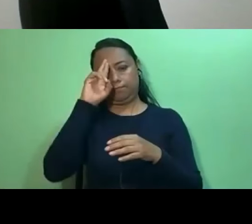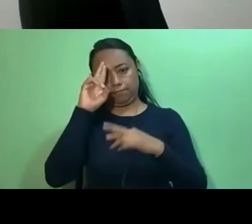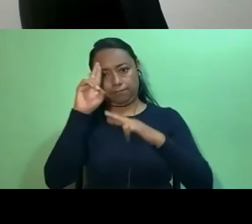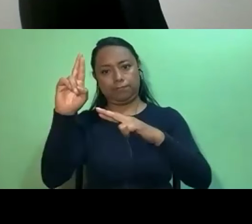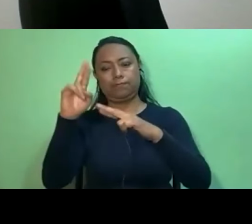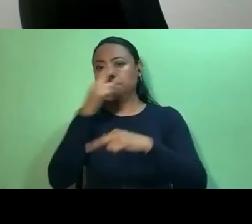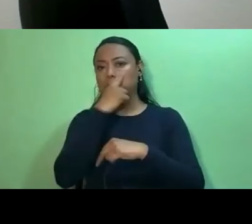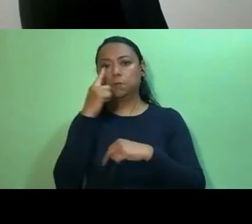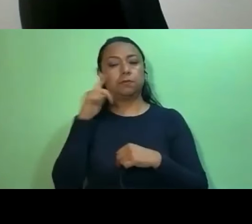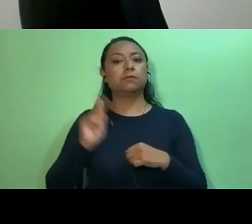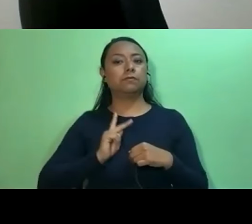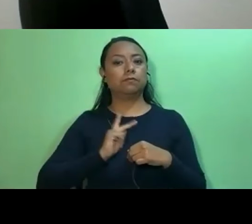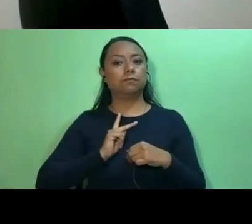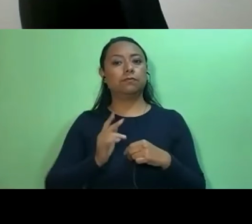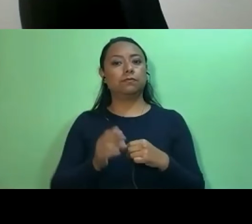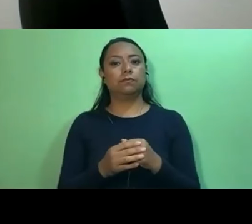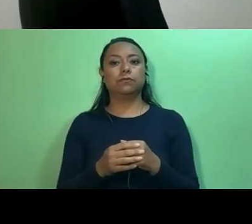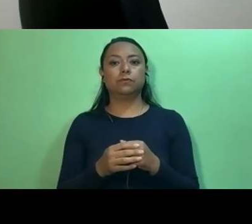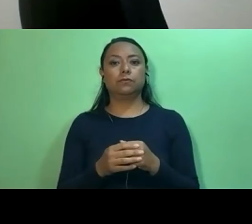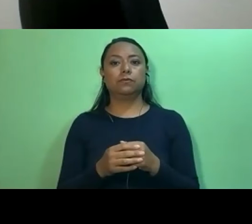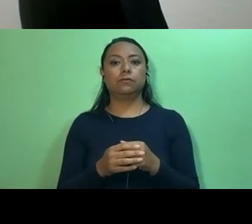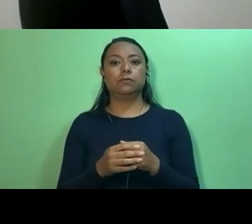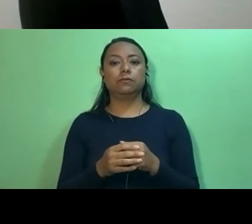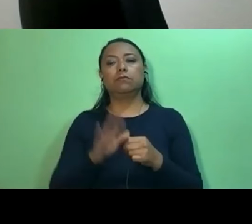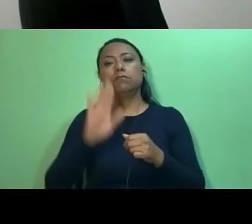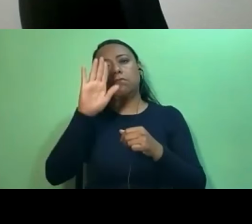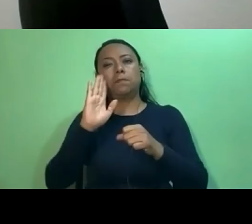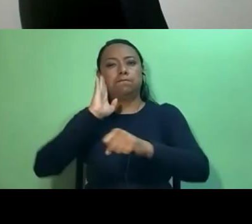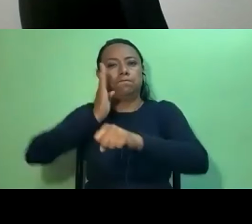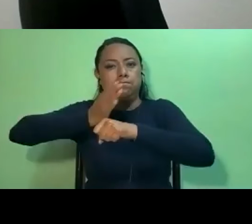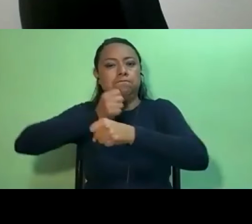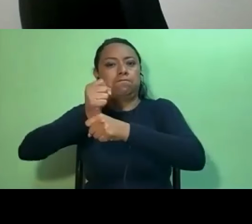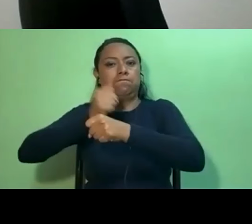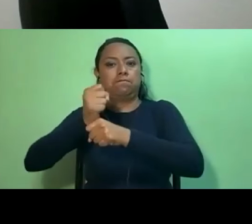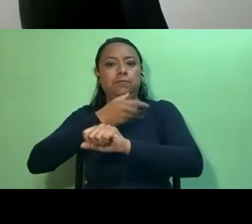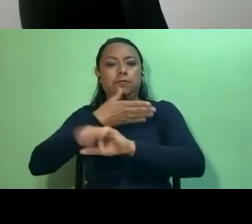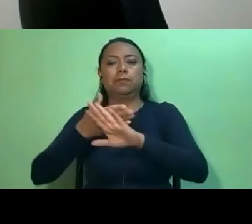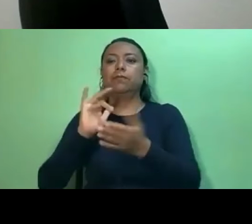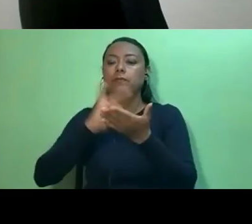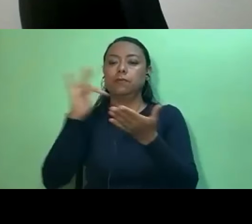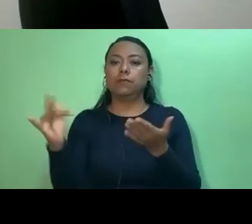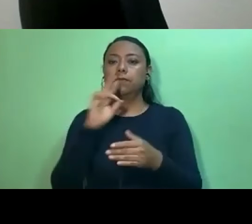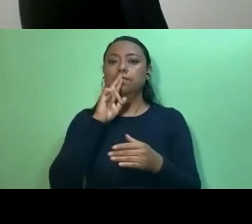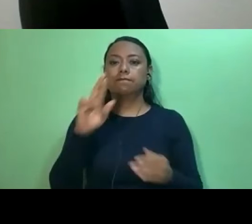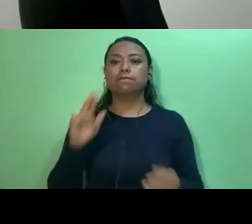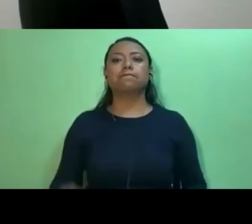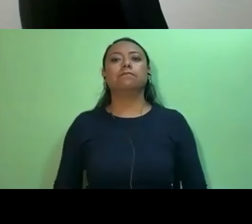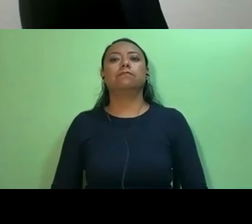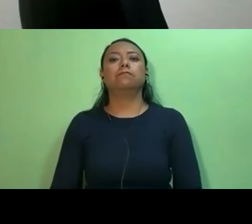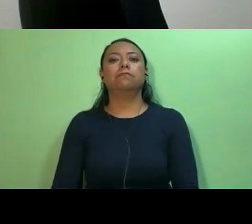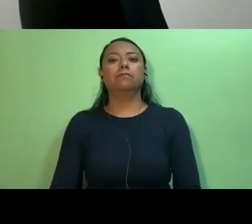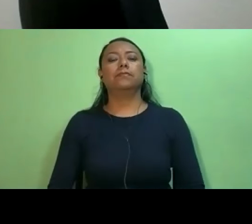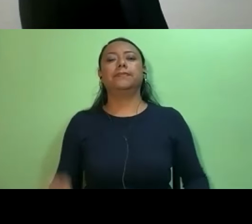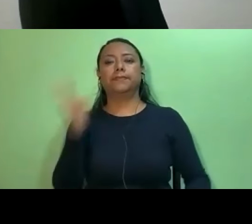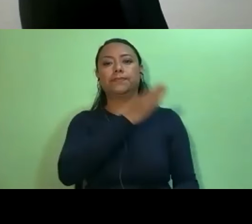perspectiva como un posible castigo. Pues, gracias por su procurador, y muy buen